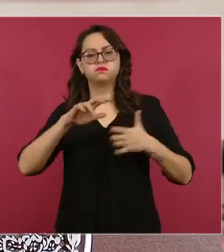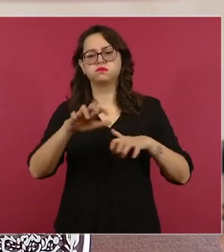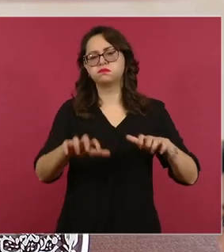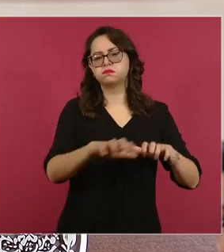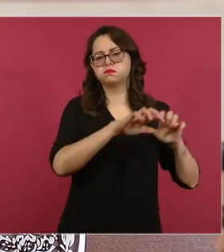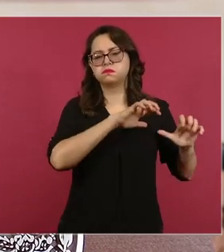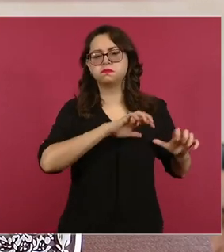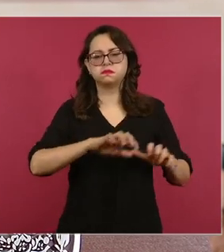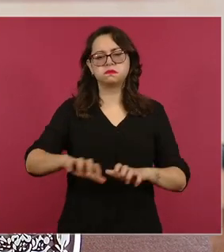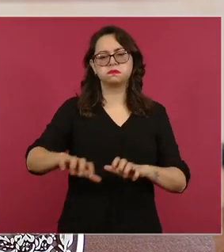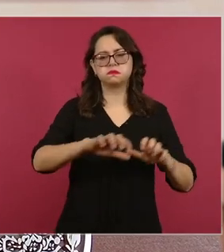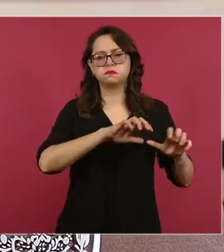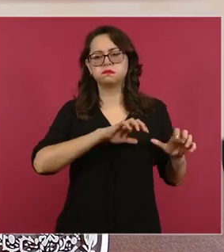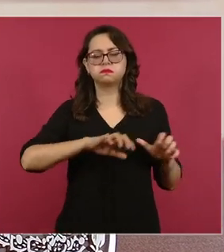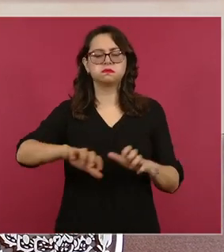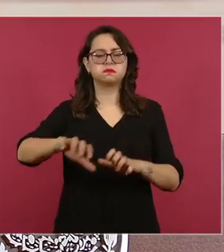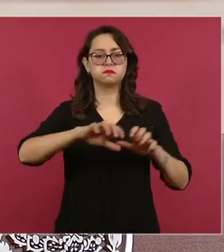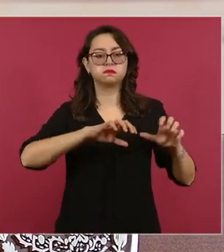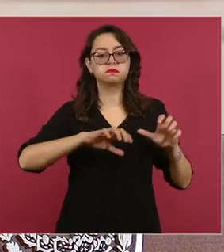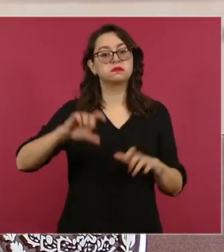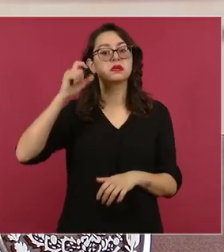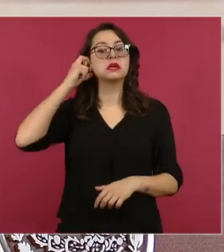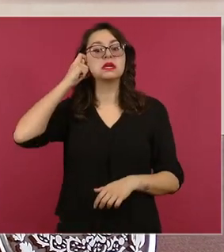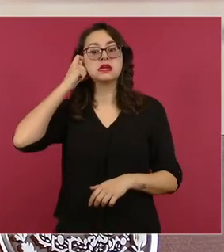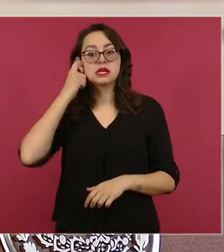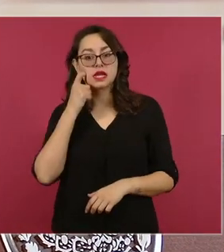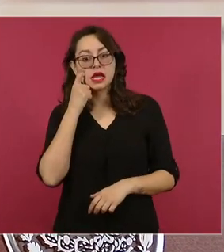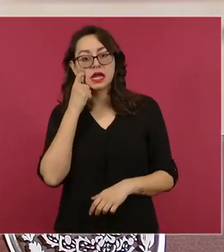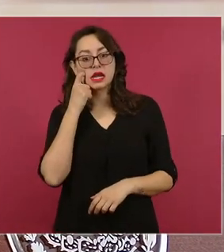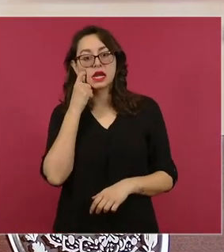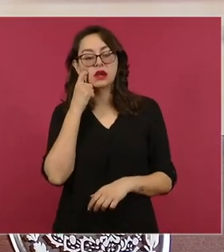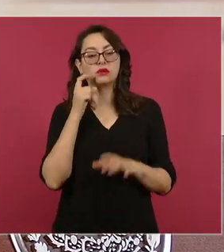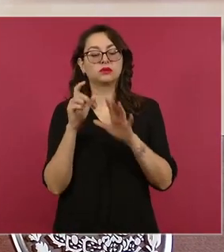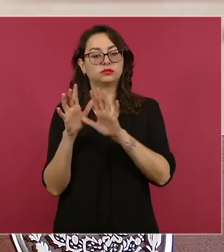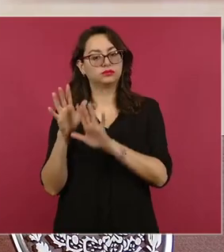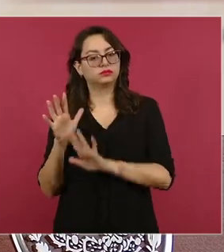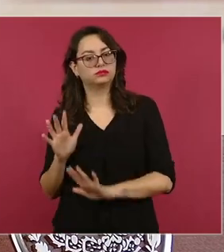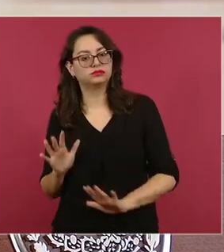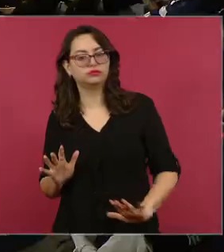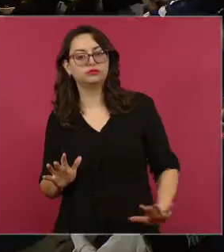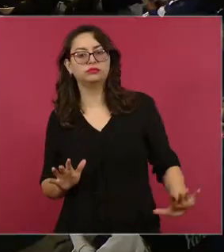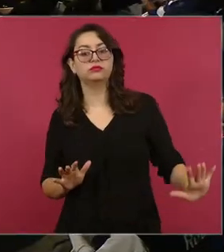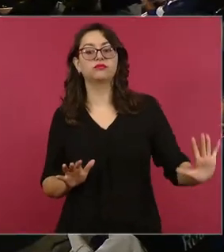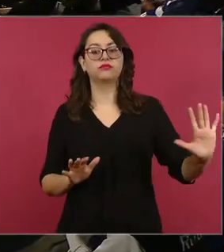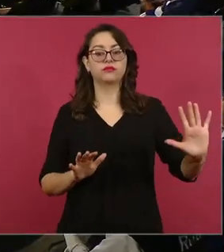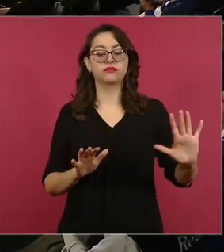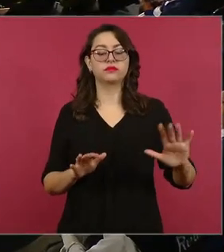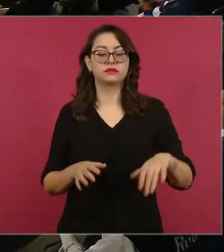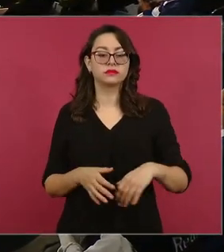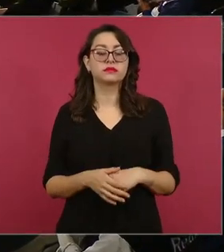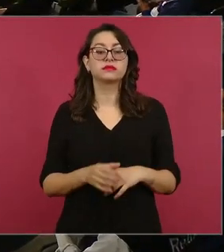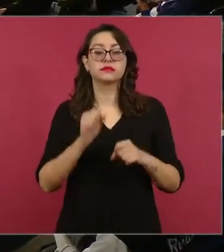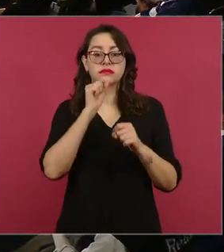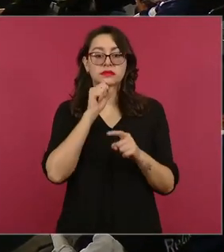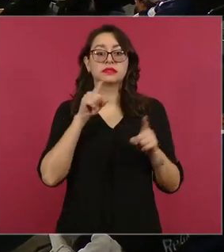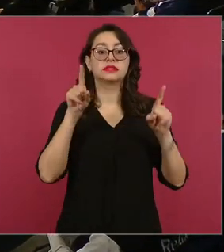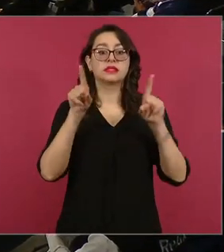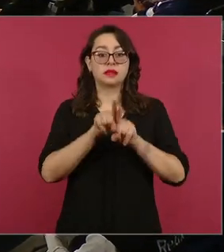de Guerrero, en la Costa Grande y también del